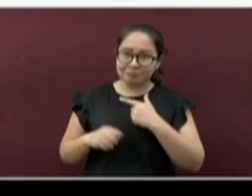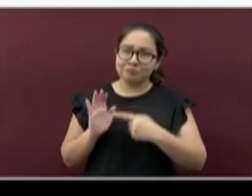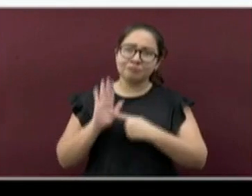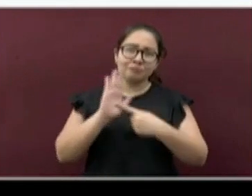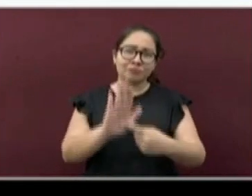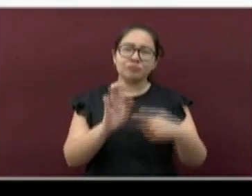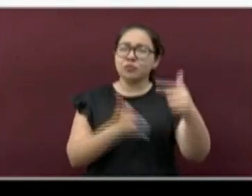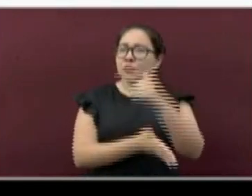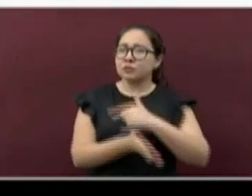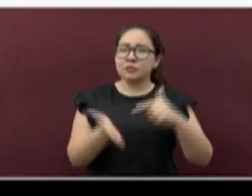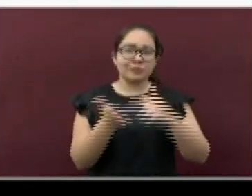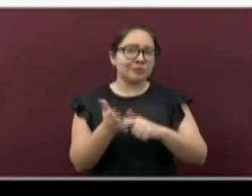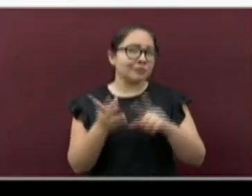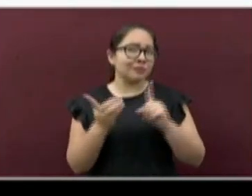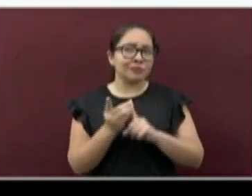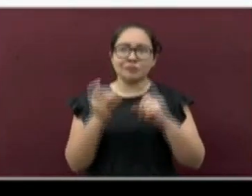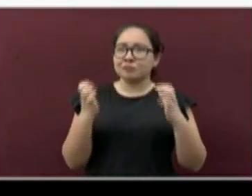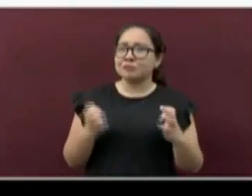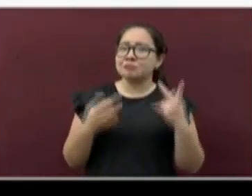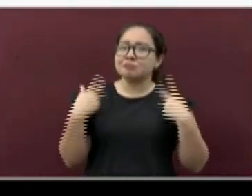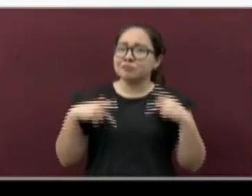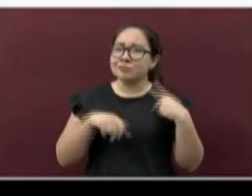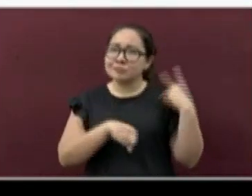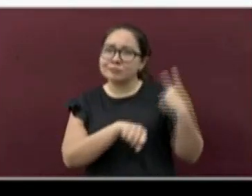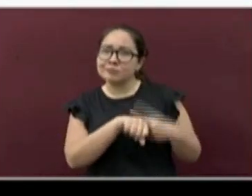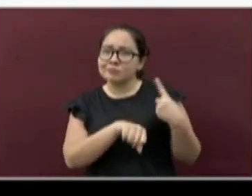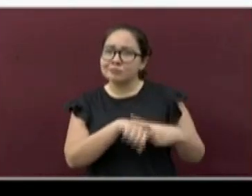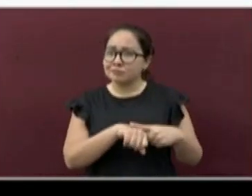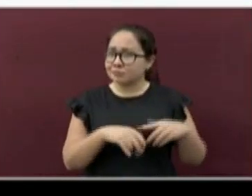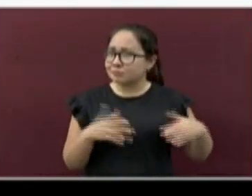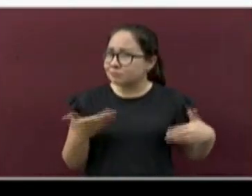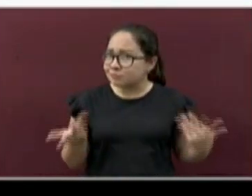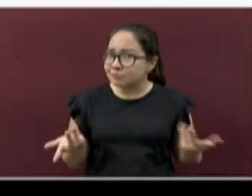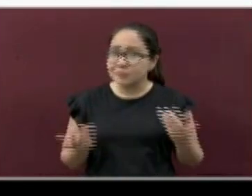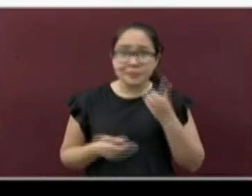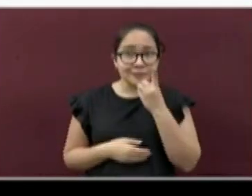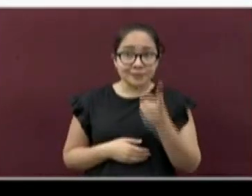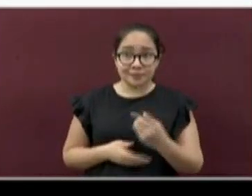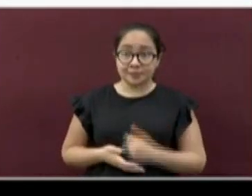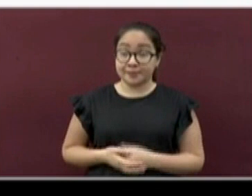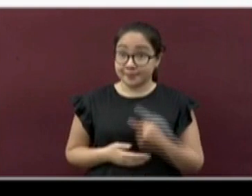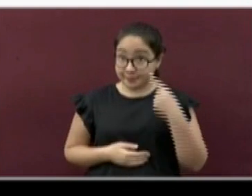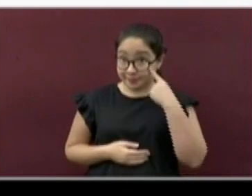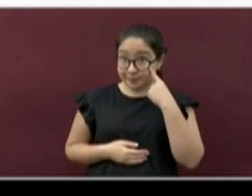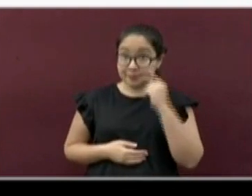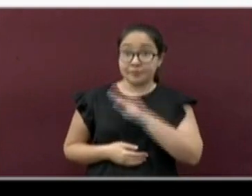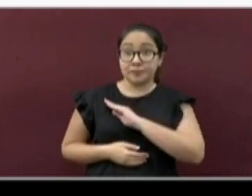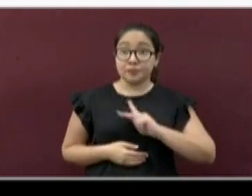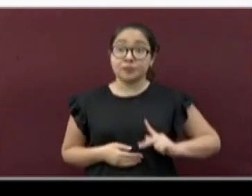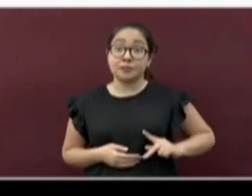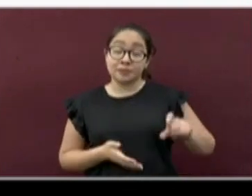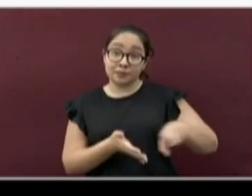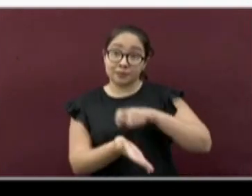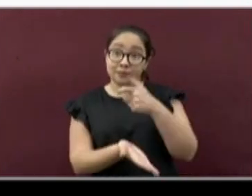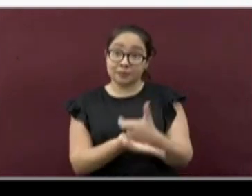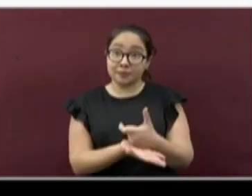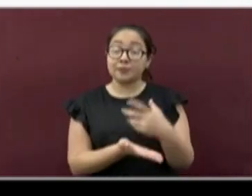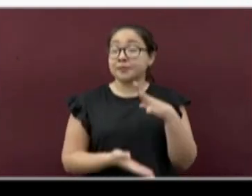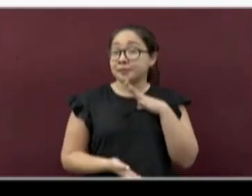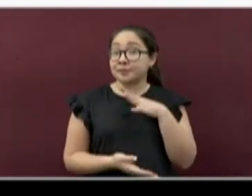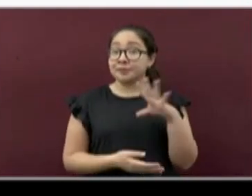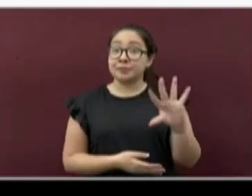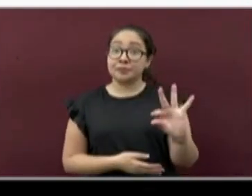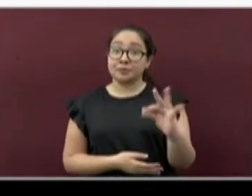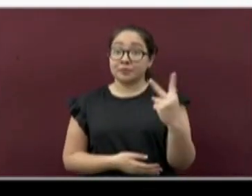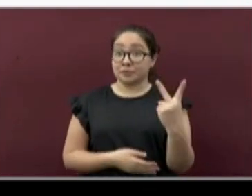municipios en donde se encuentran estos casos activos a los que hago referencia. Fíjense, el municipio de Jalapa presenta